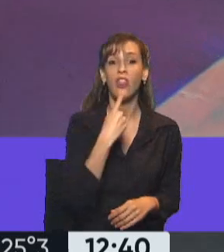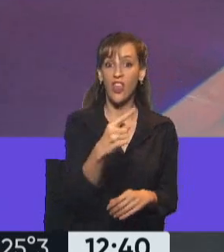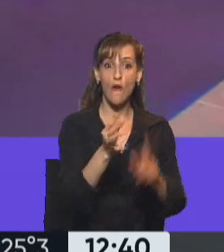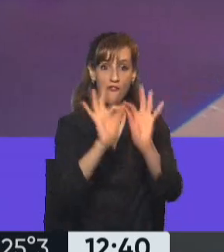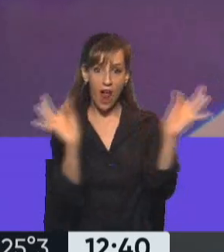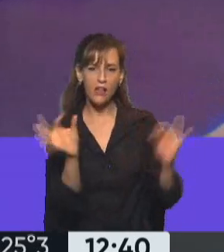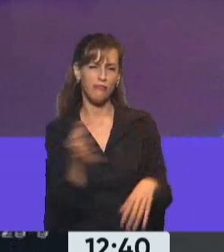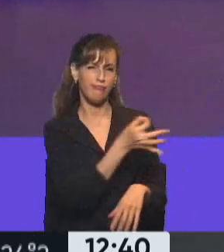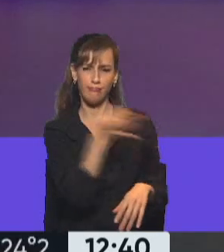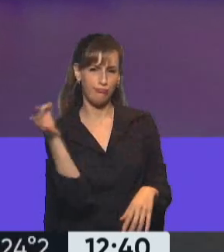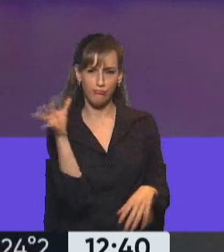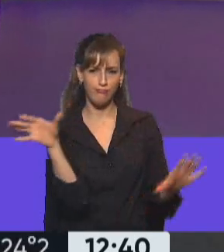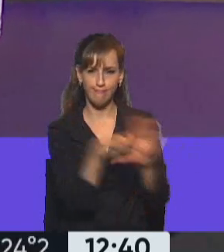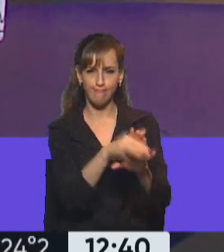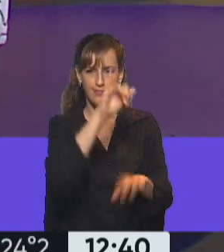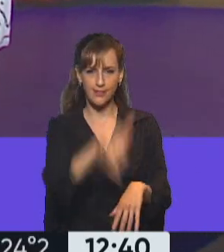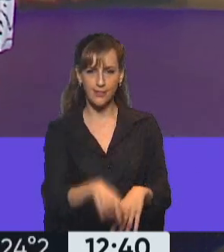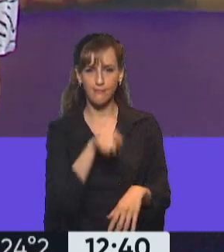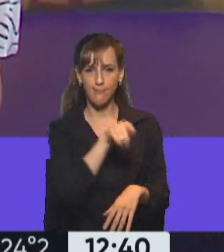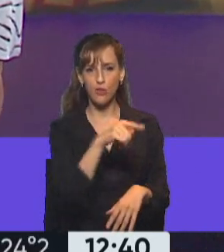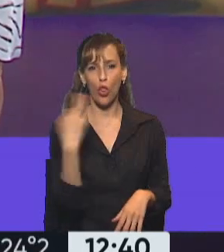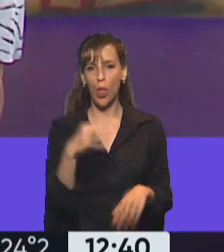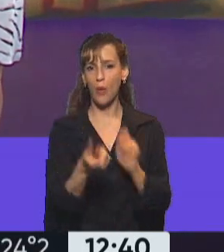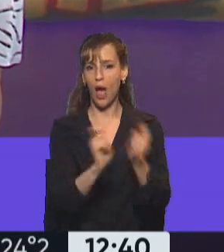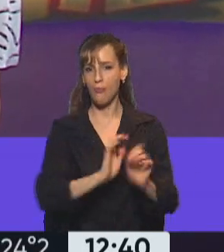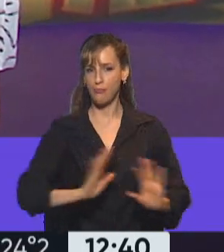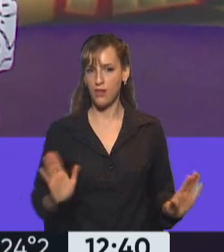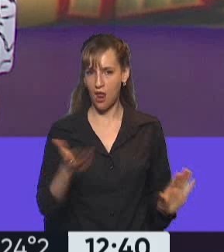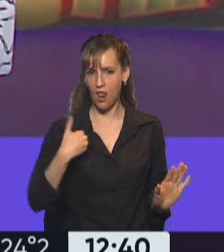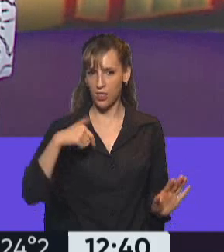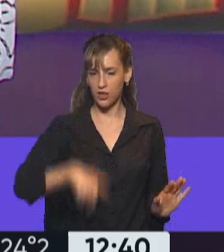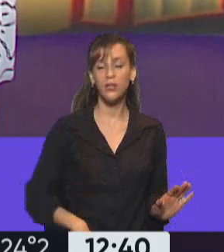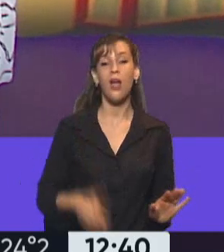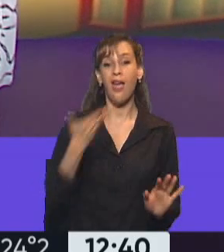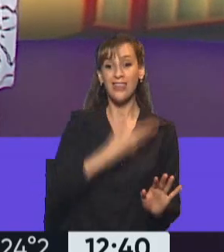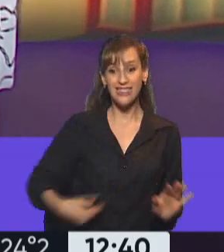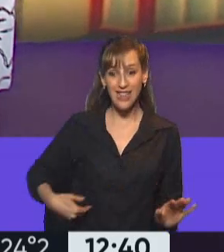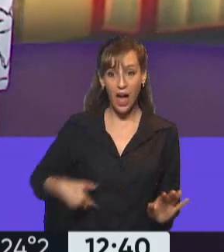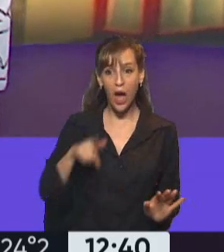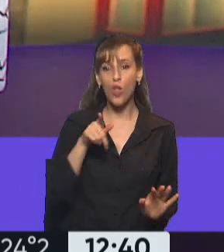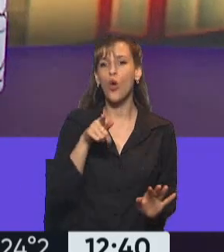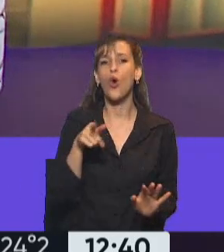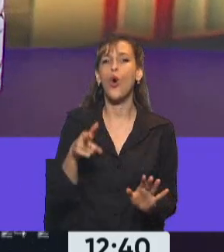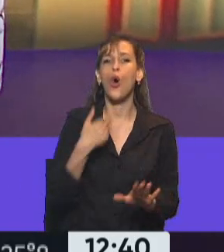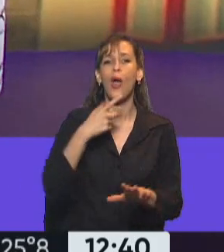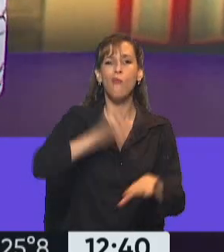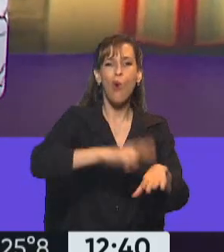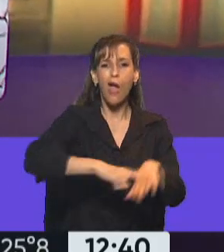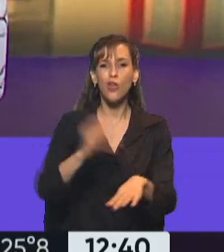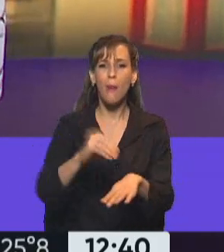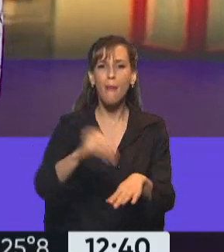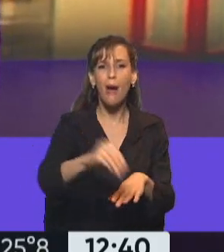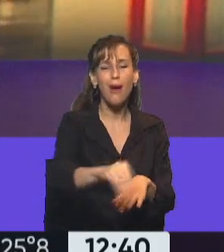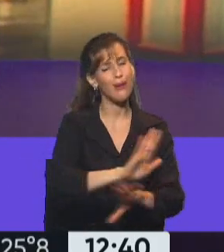y es exactamente lo que Argentina debe cambiar. El Estado debe dejar de saquear a los contribuyentes con impuestos. Es el único camino